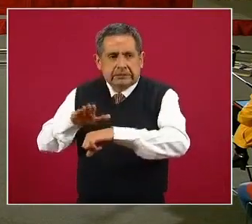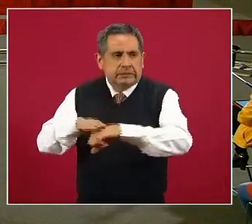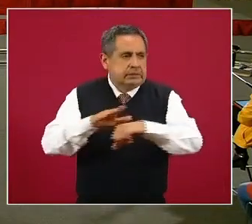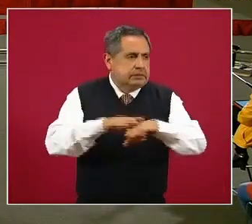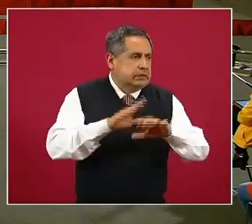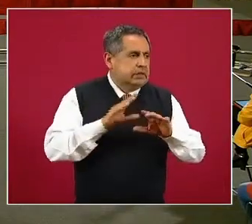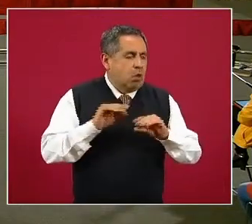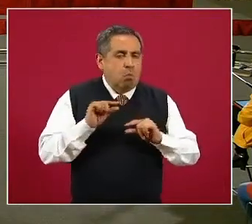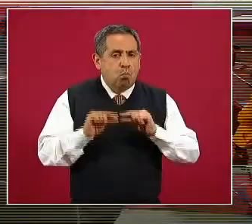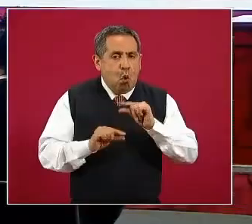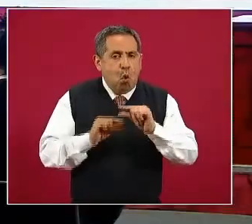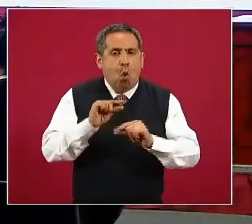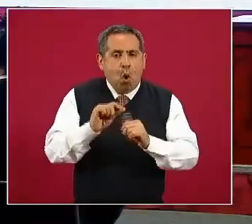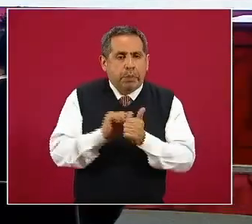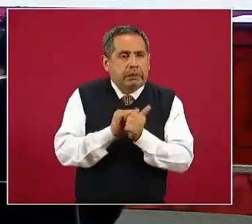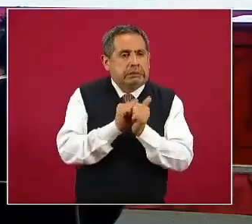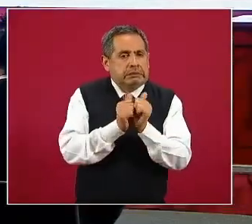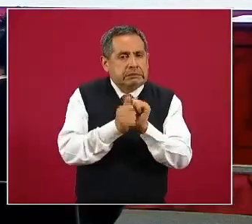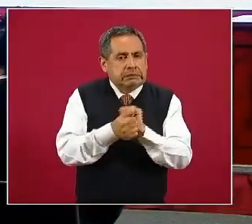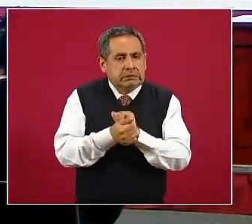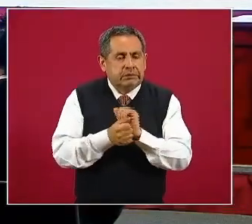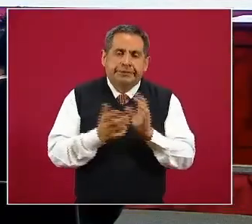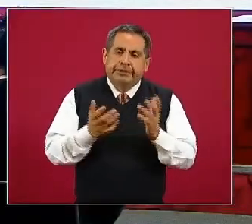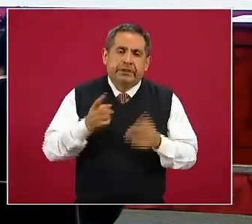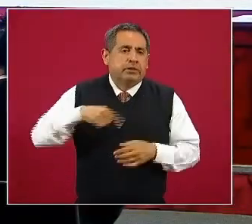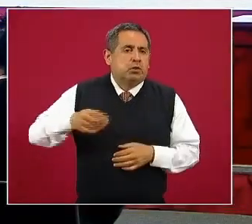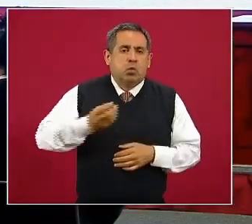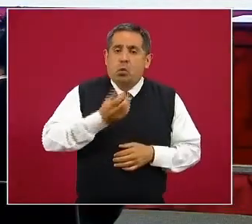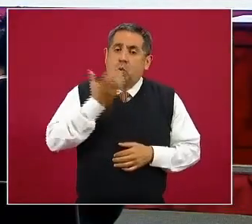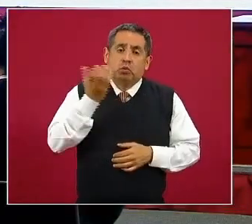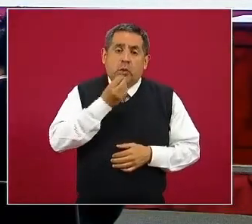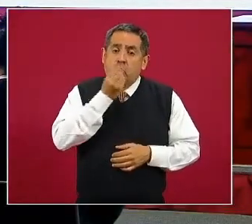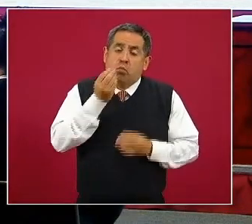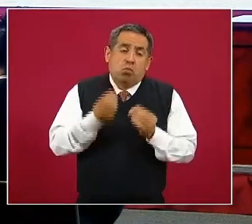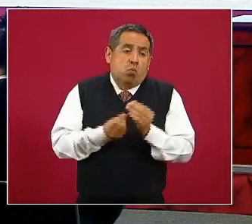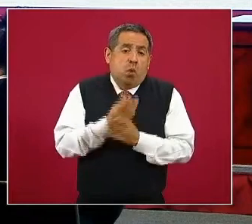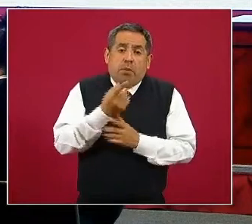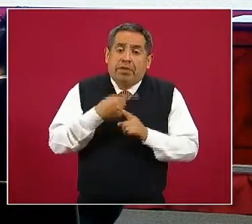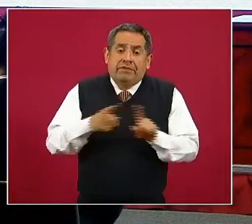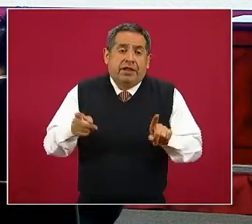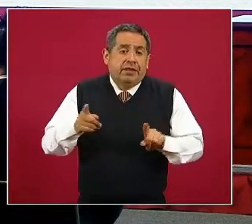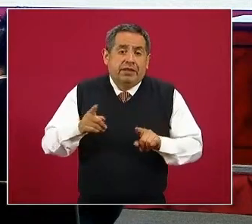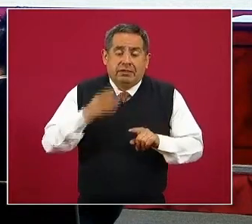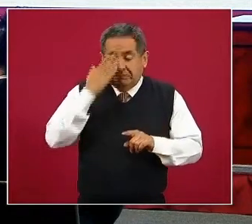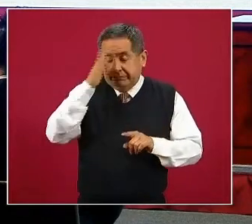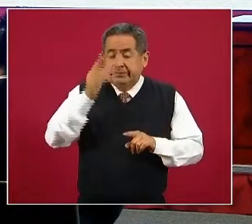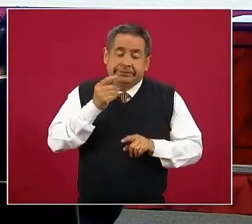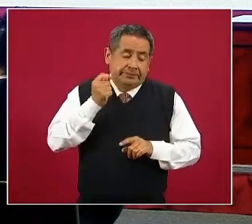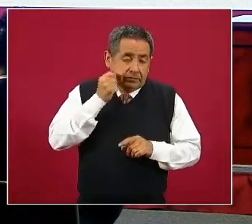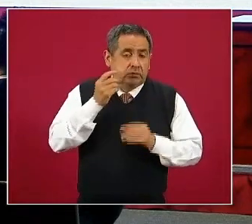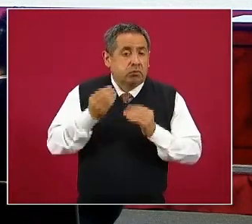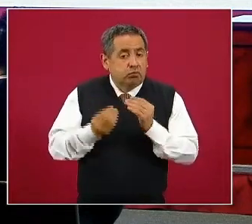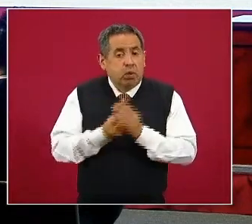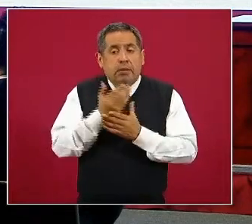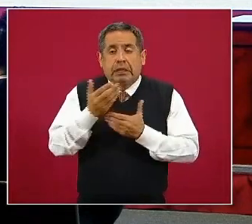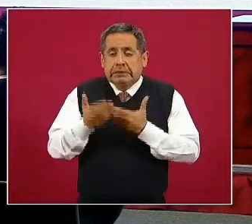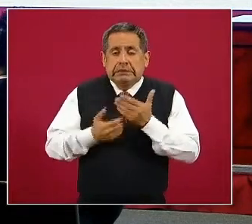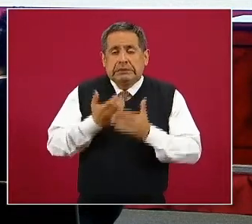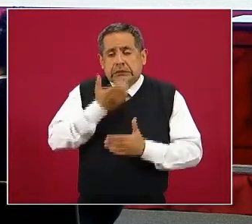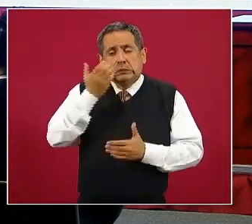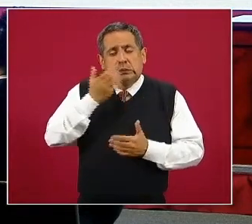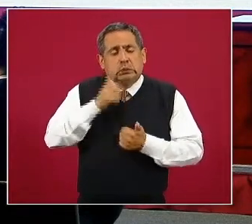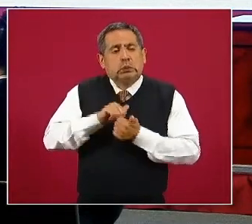de implementarse a manera de nuevos hábitos que todos tenemos que realizar en el día a día, independientemente del nivel de riesgo en el que